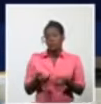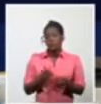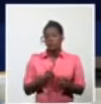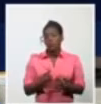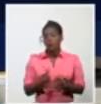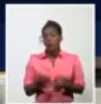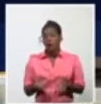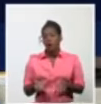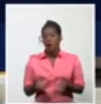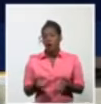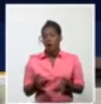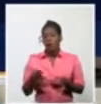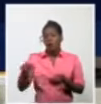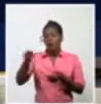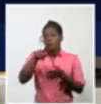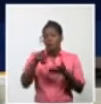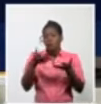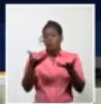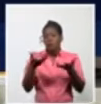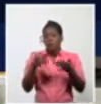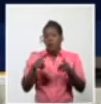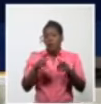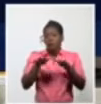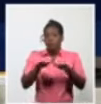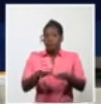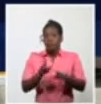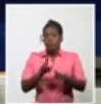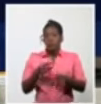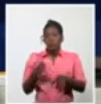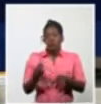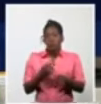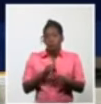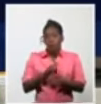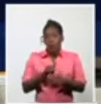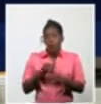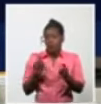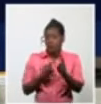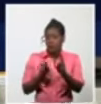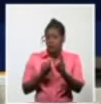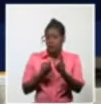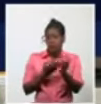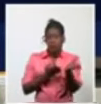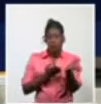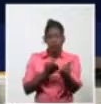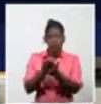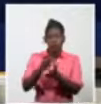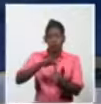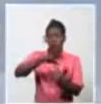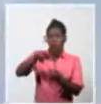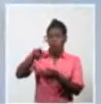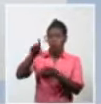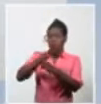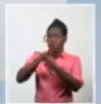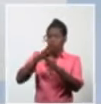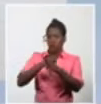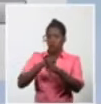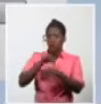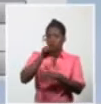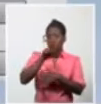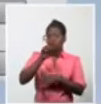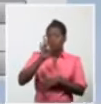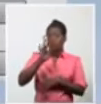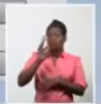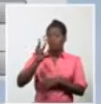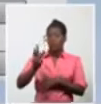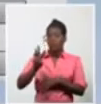sin escampar, como decimos en buen cubano, se mantienen los 183 países que desde el día de ayer, con